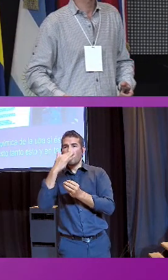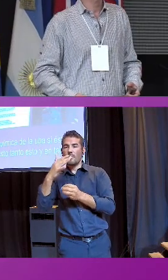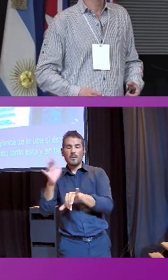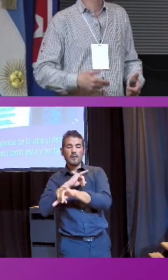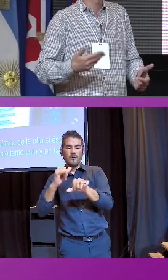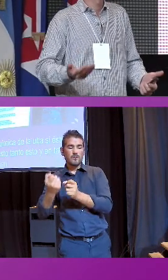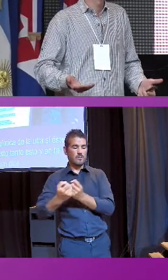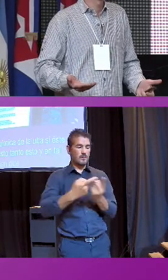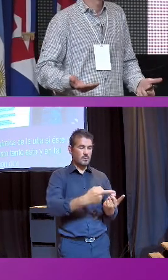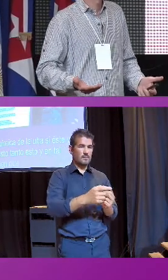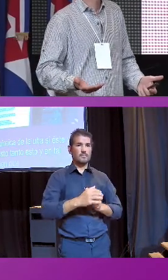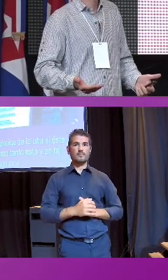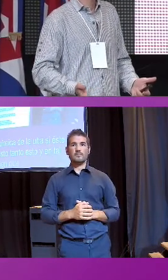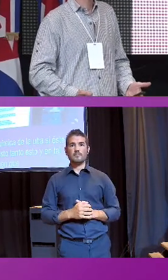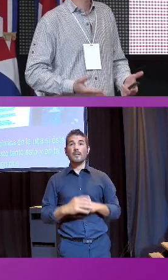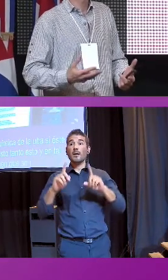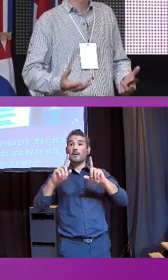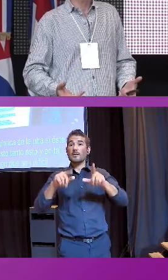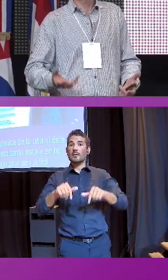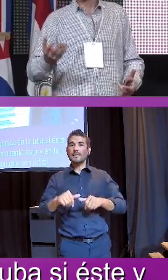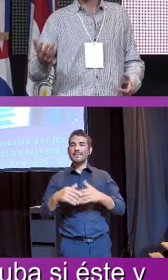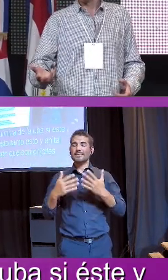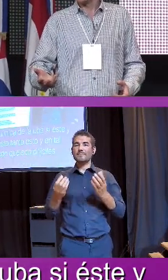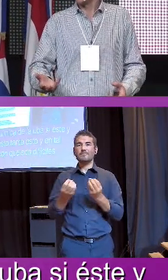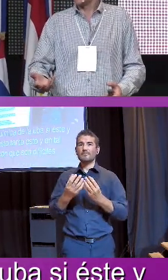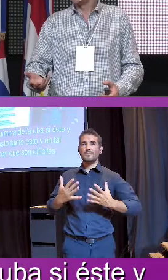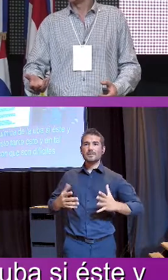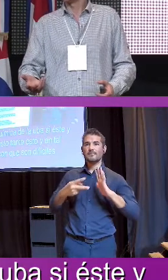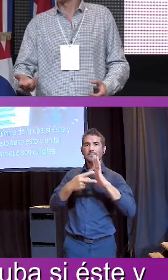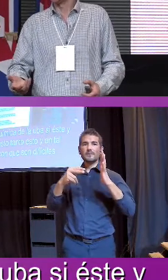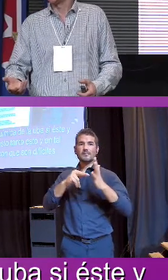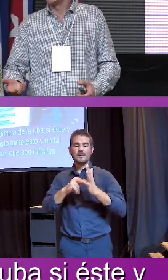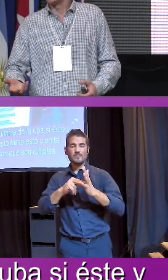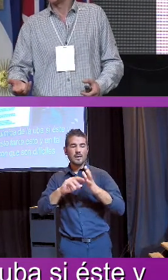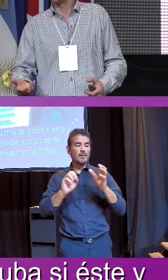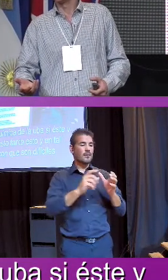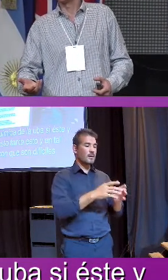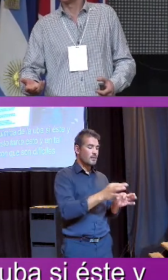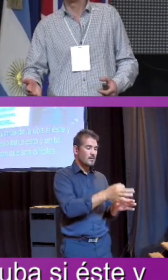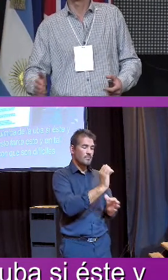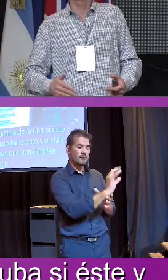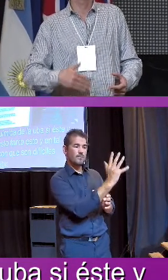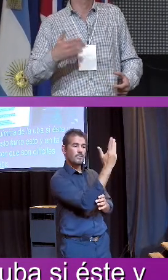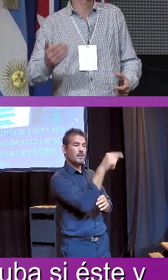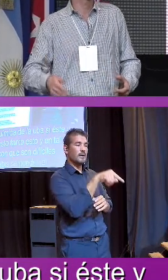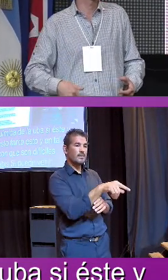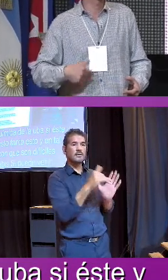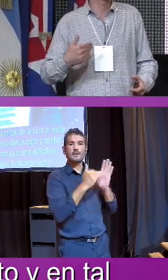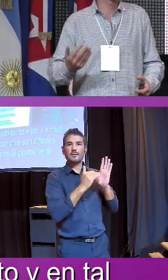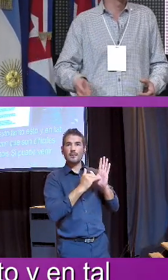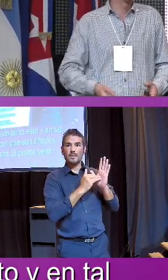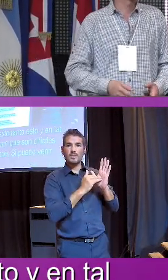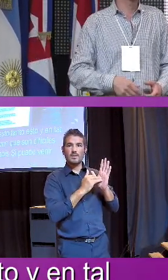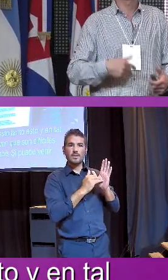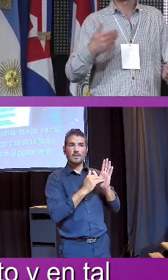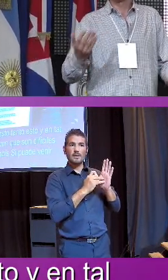tiene que ver con que son difíciles estabilizar los cultivos de cannabis, ¿sí? Puede venir, aunque sea la